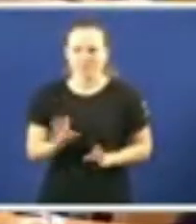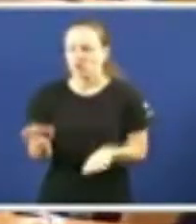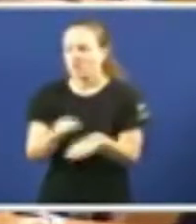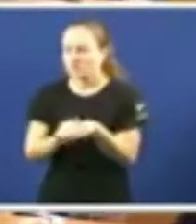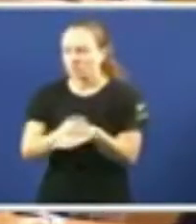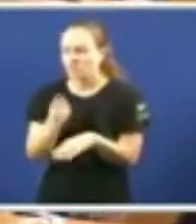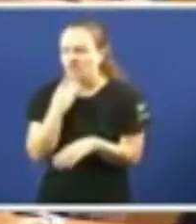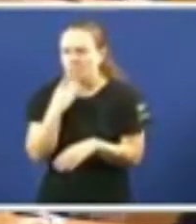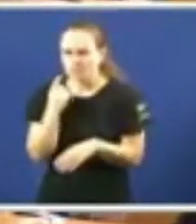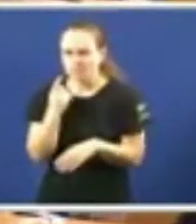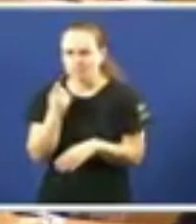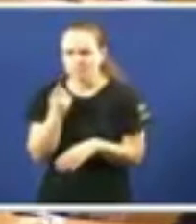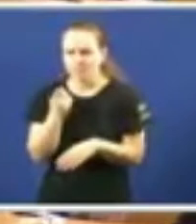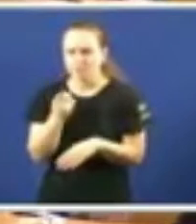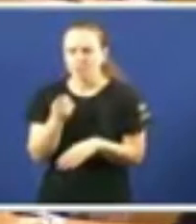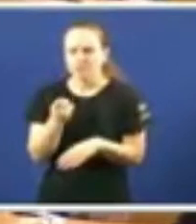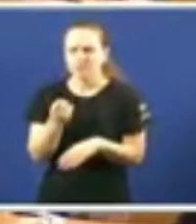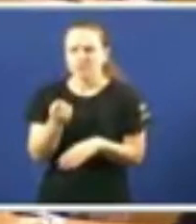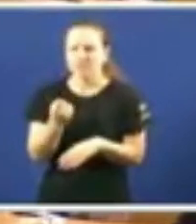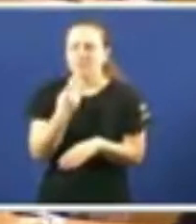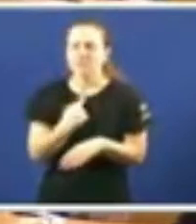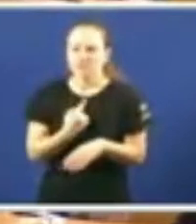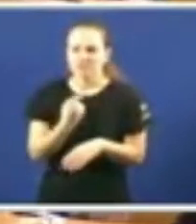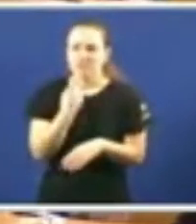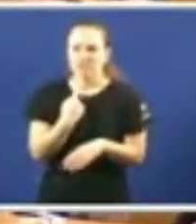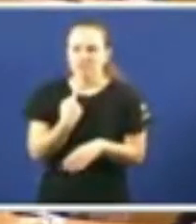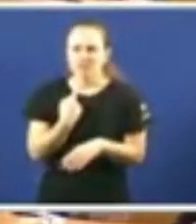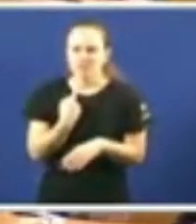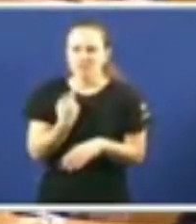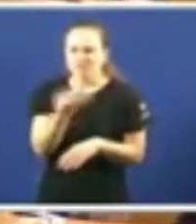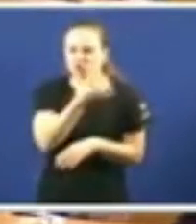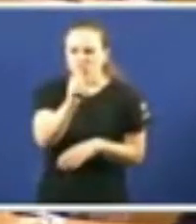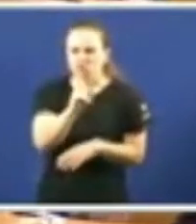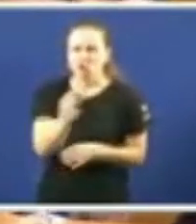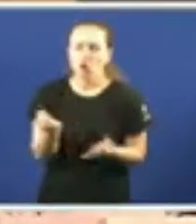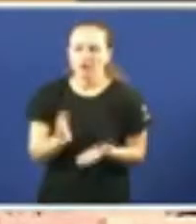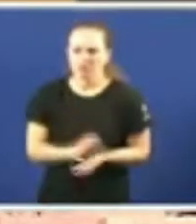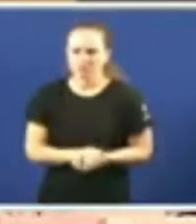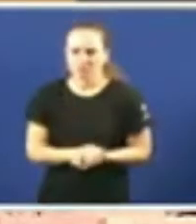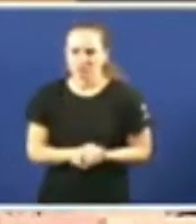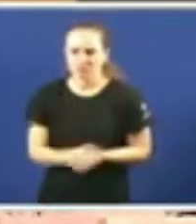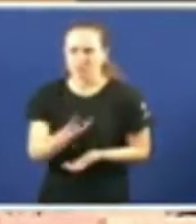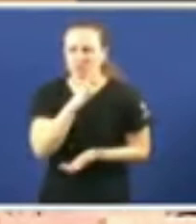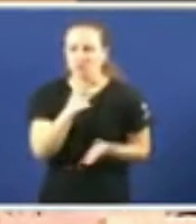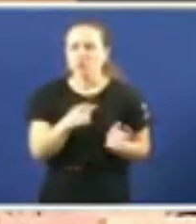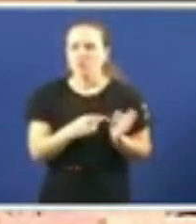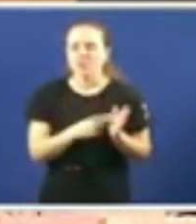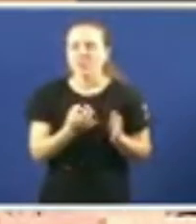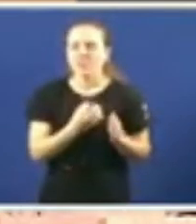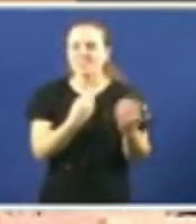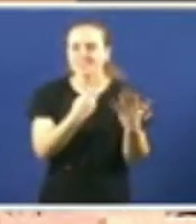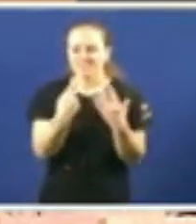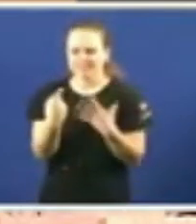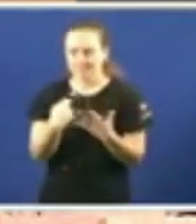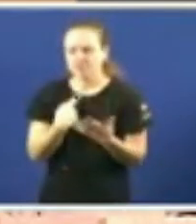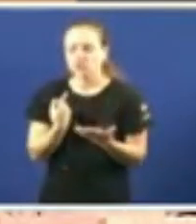sí. Perdóneme. Dígame exactamente cuál es la inexactitud que, como bien sabe, según el artículo 76, es valorada por la